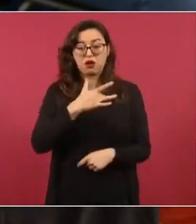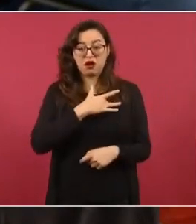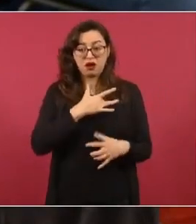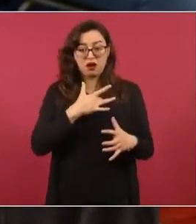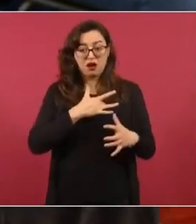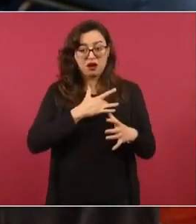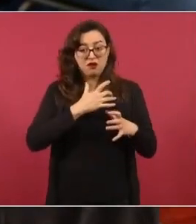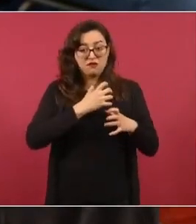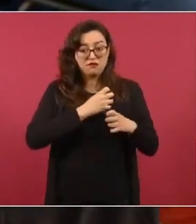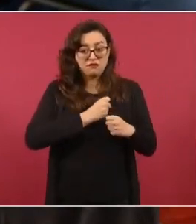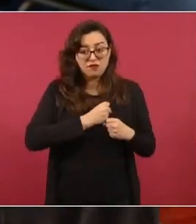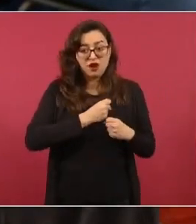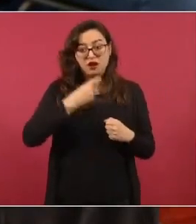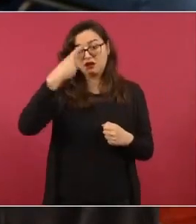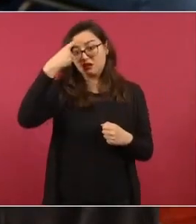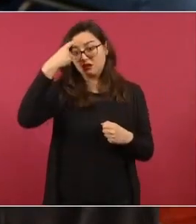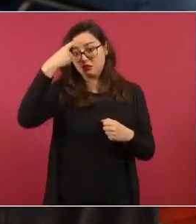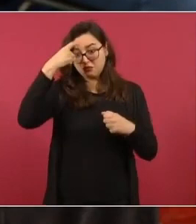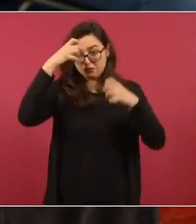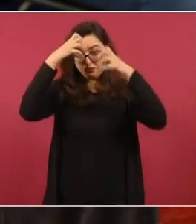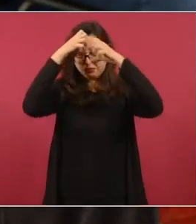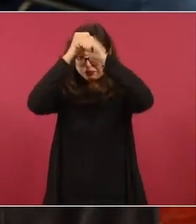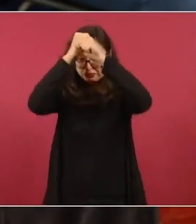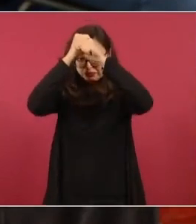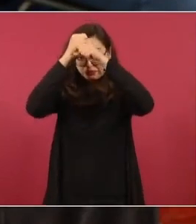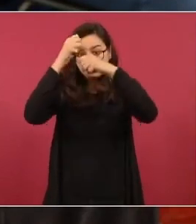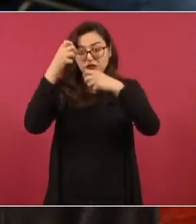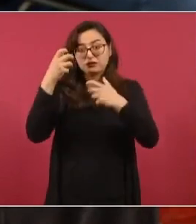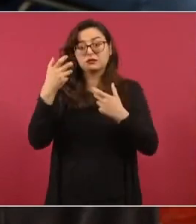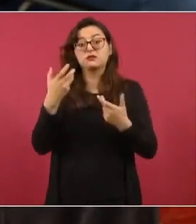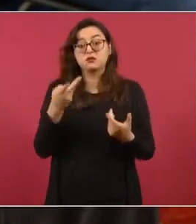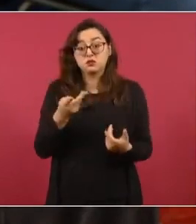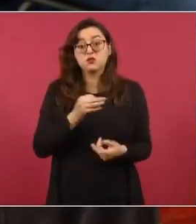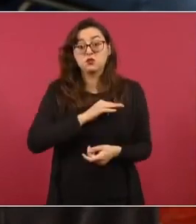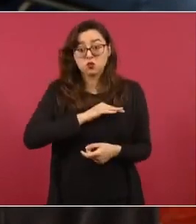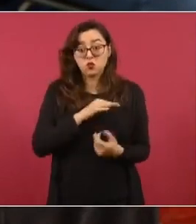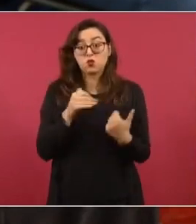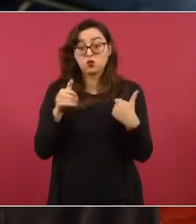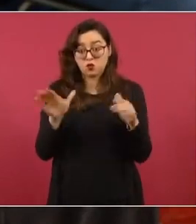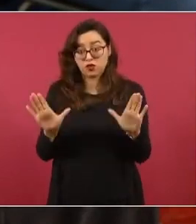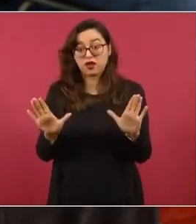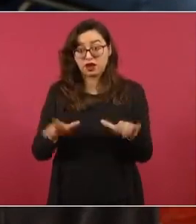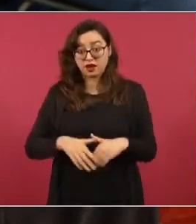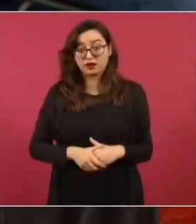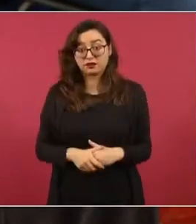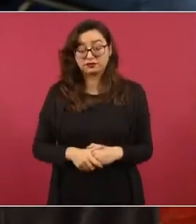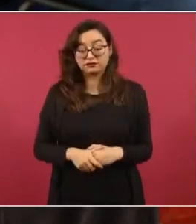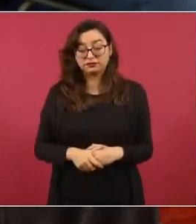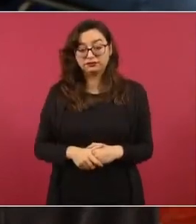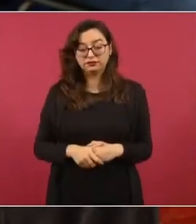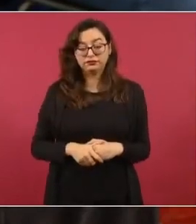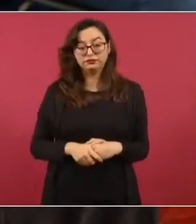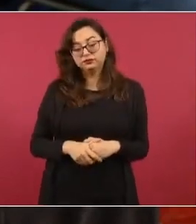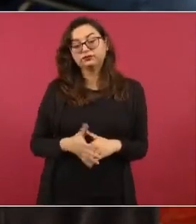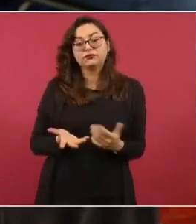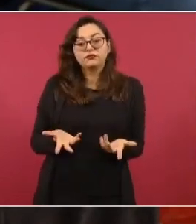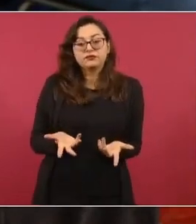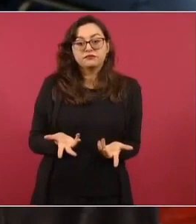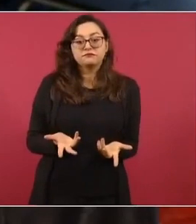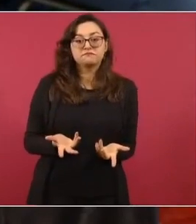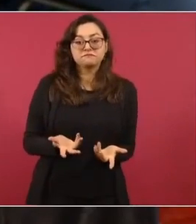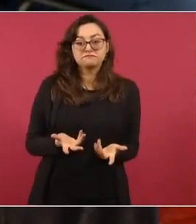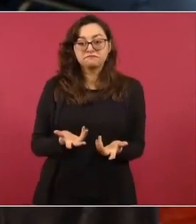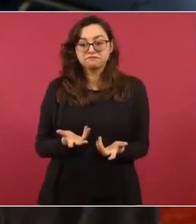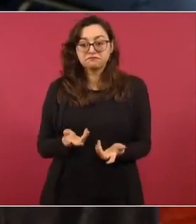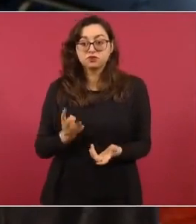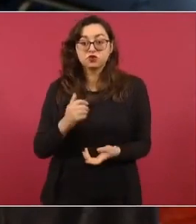infarto en el cerebro o en el corazón por este coágulo desprendido. Entonces quisiera conocer,